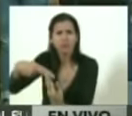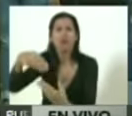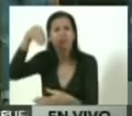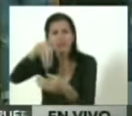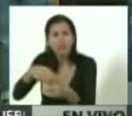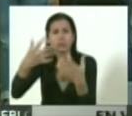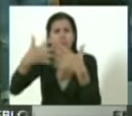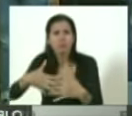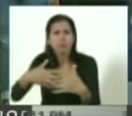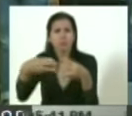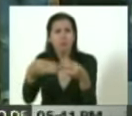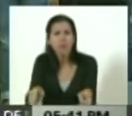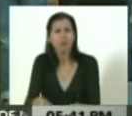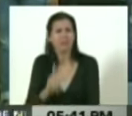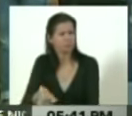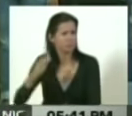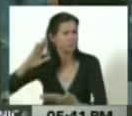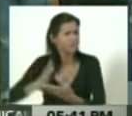de la revolución.